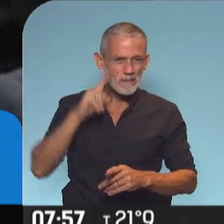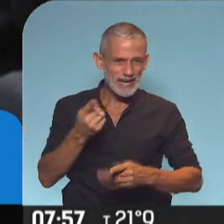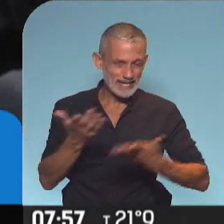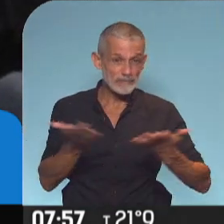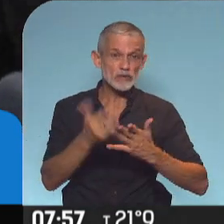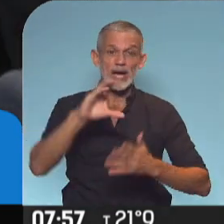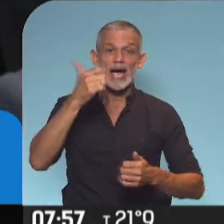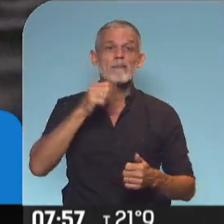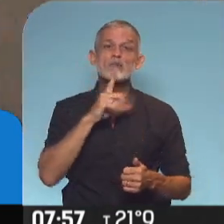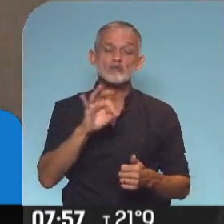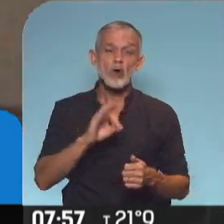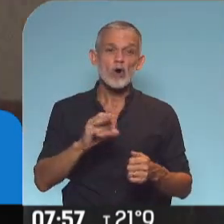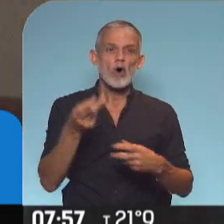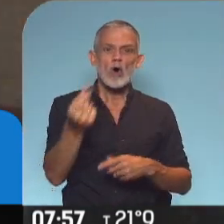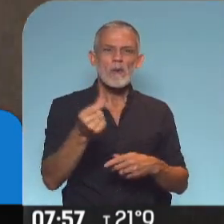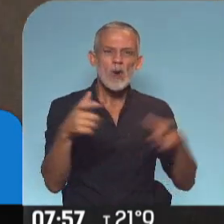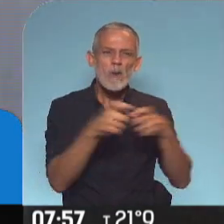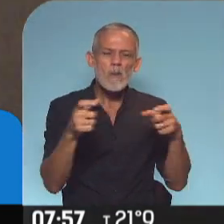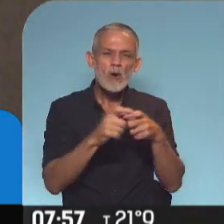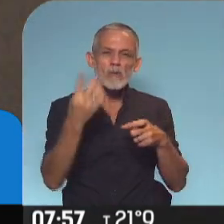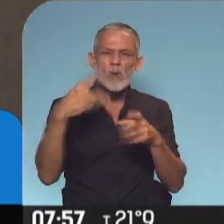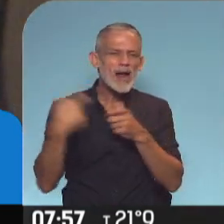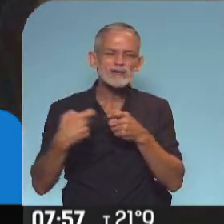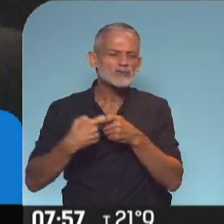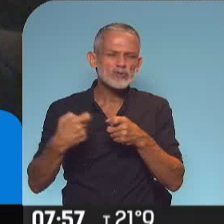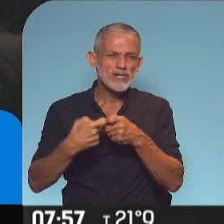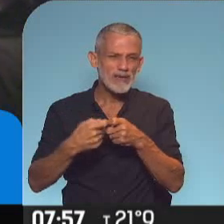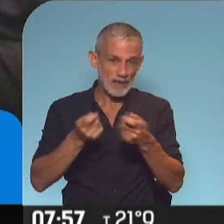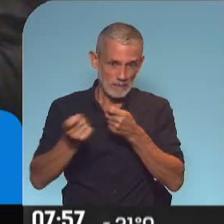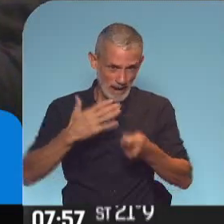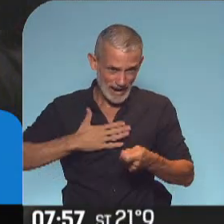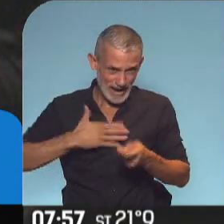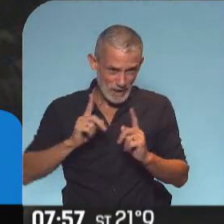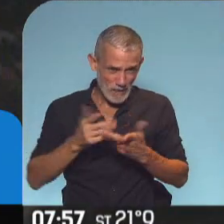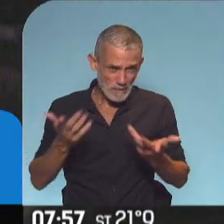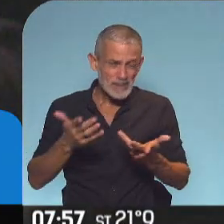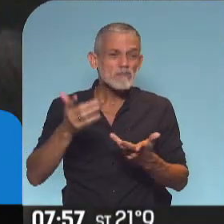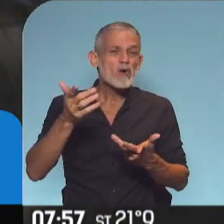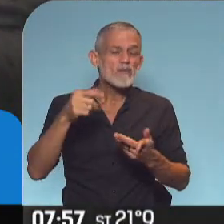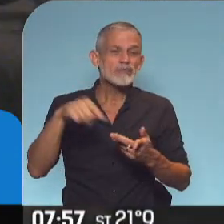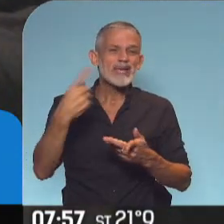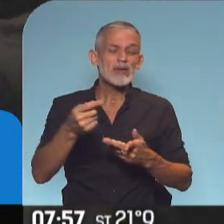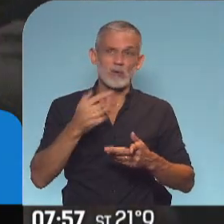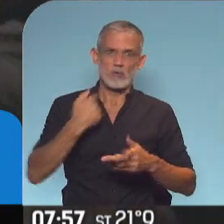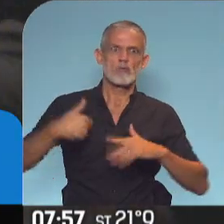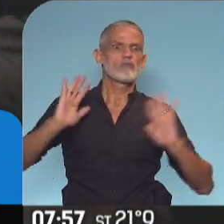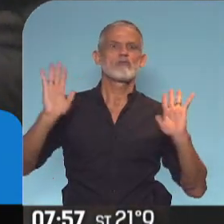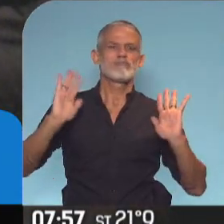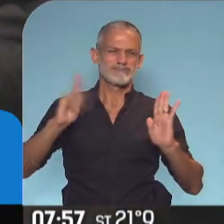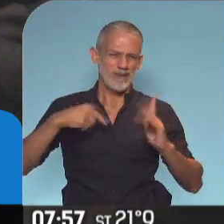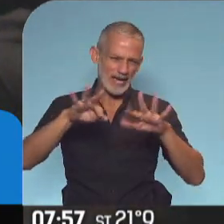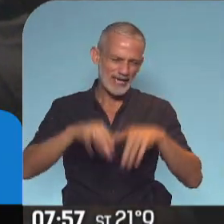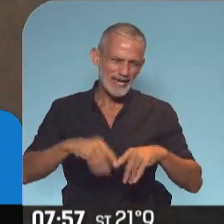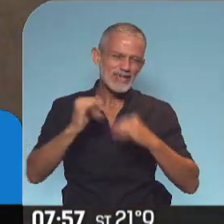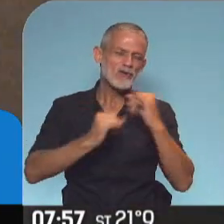que Caputo compró bonos para una sociedad que controlaba, que manejaba, que después negó, aunque los informes de la